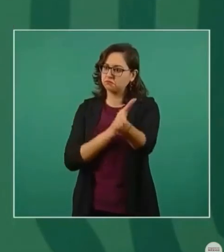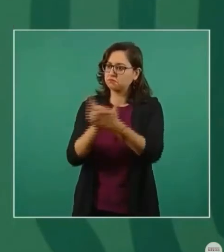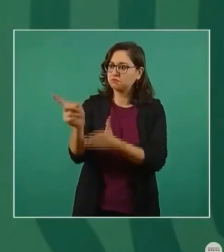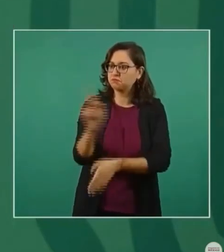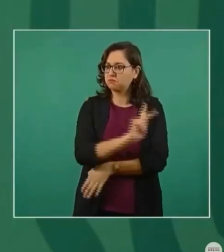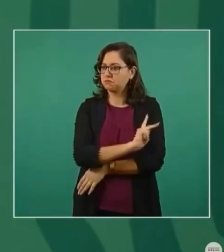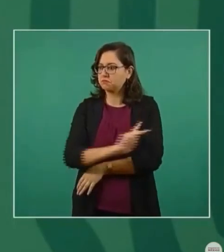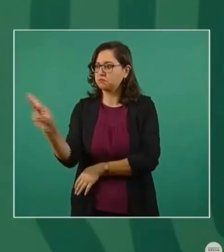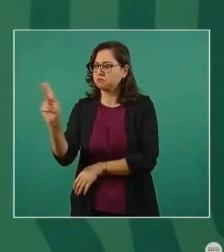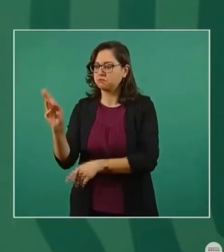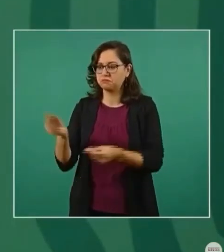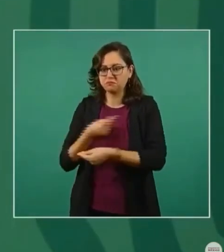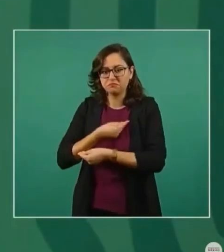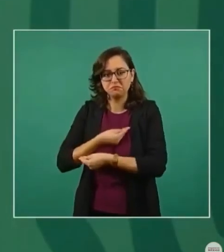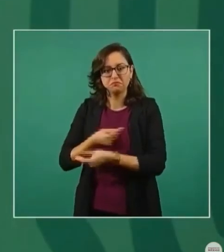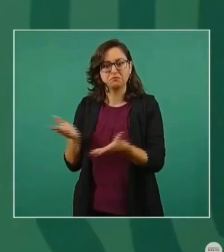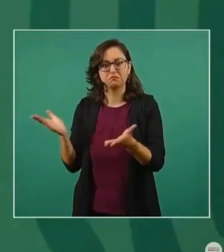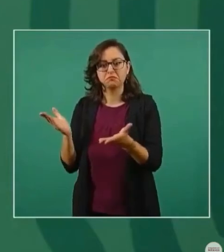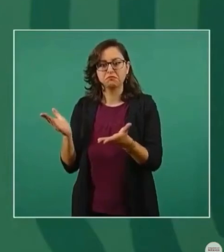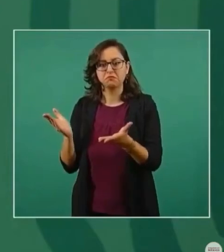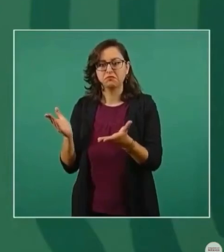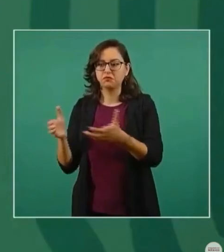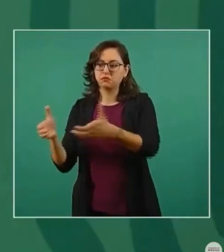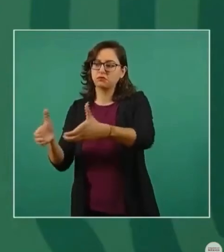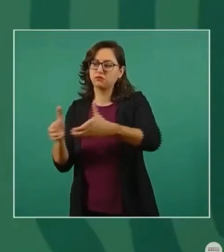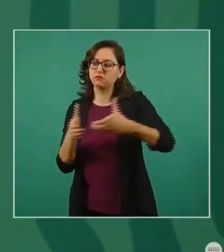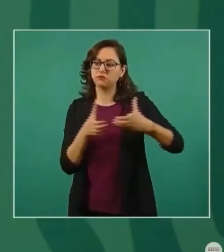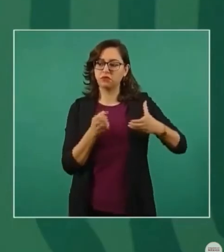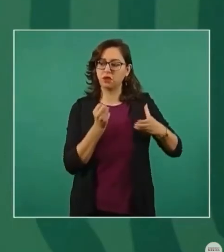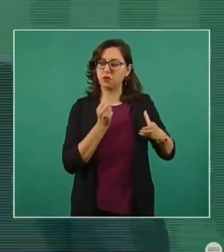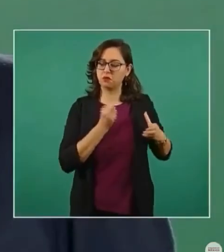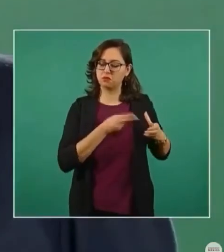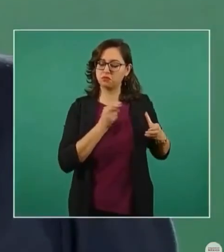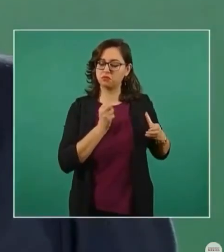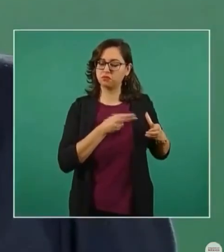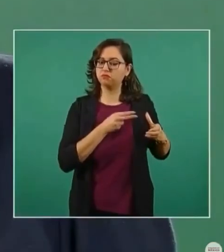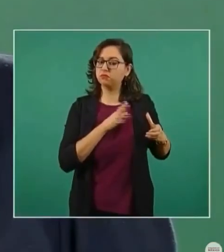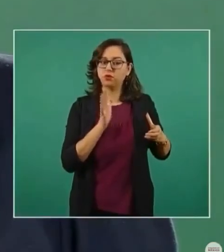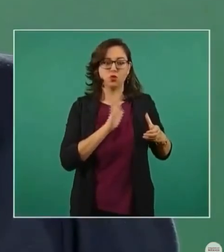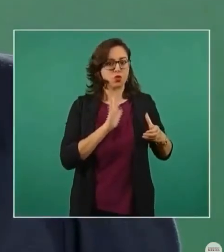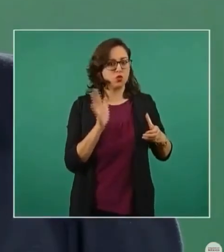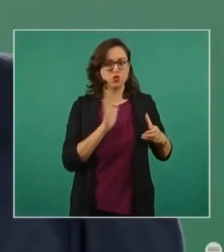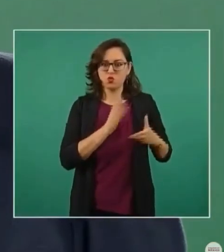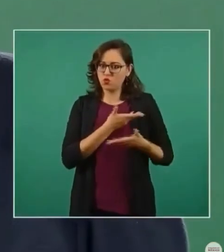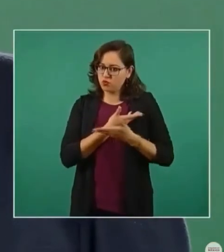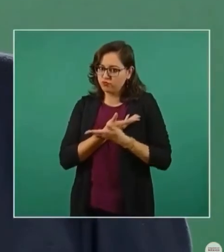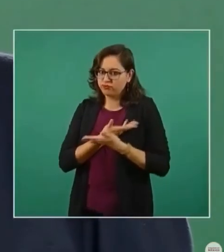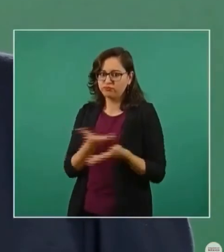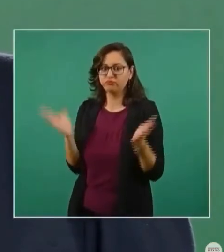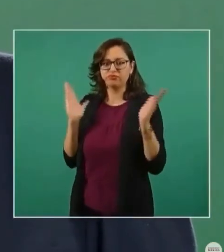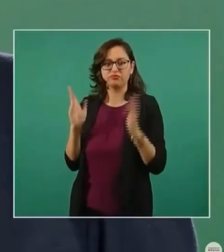se convierta en un privilegio como era antes.